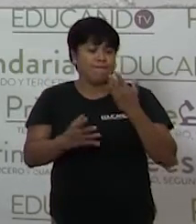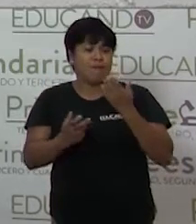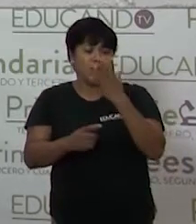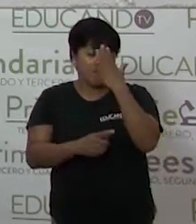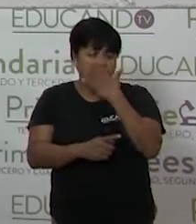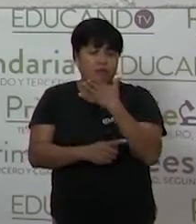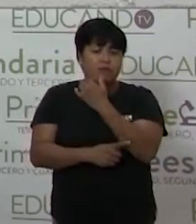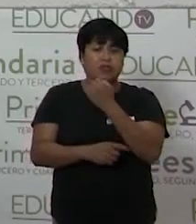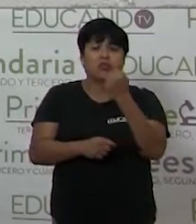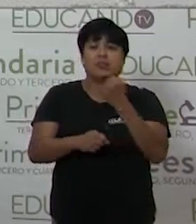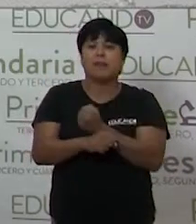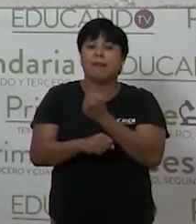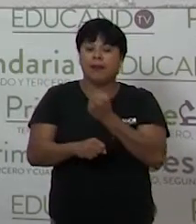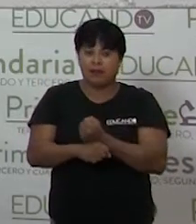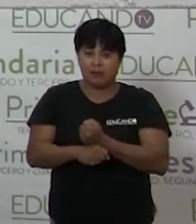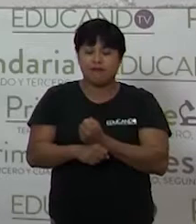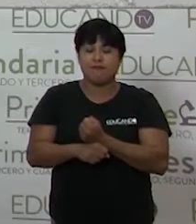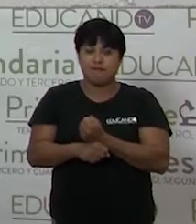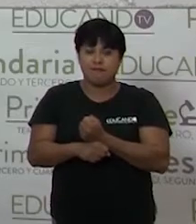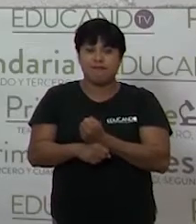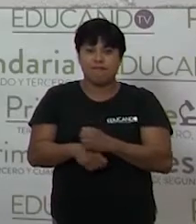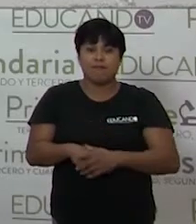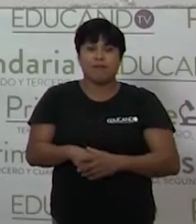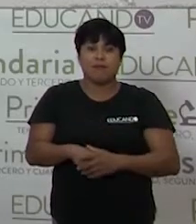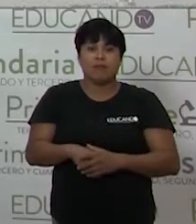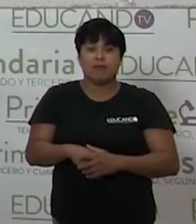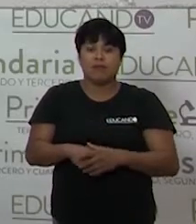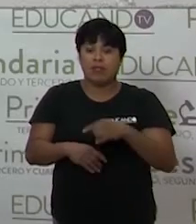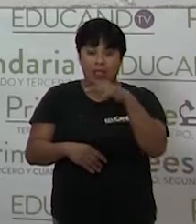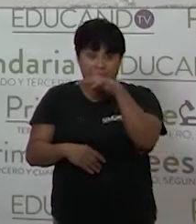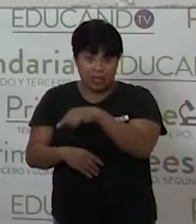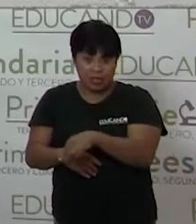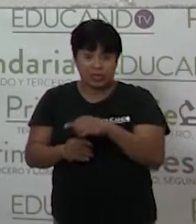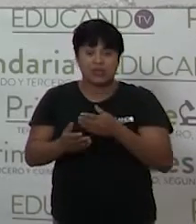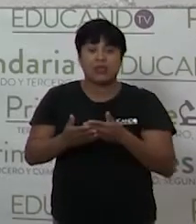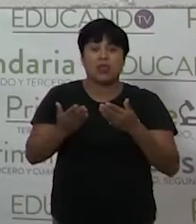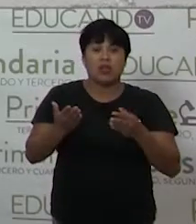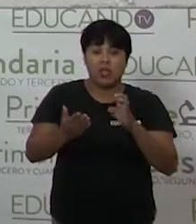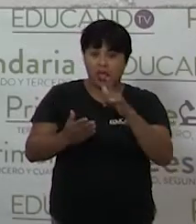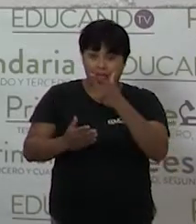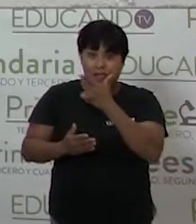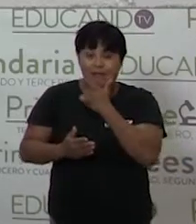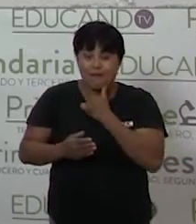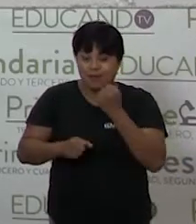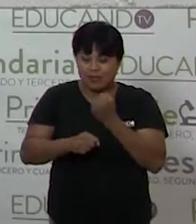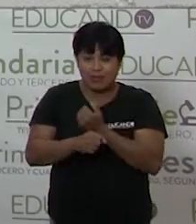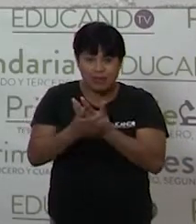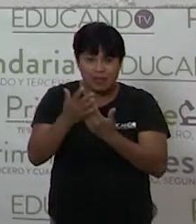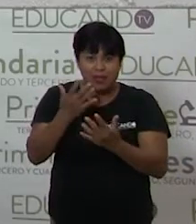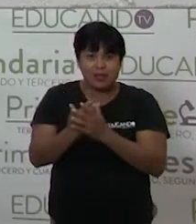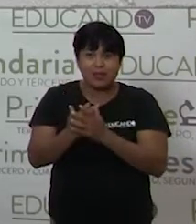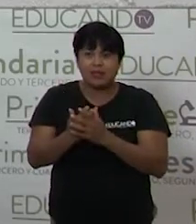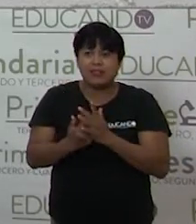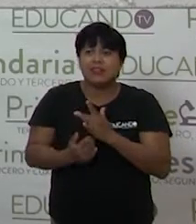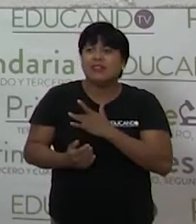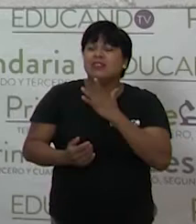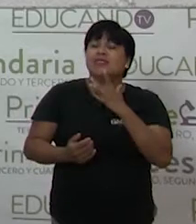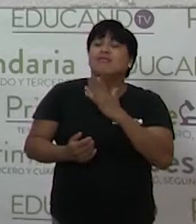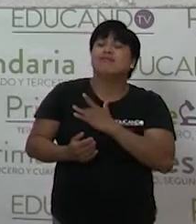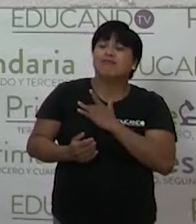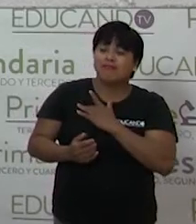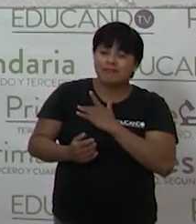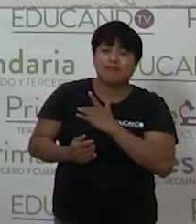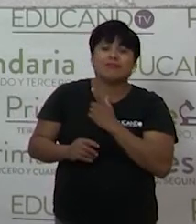de sus famosos pares de zapatos de este modo el zapatero se enriqueció